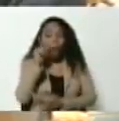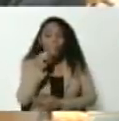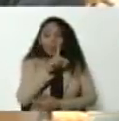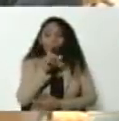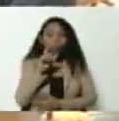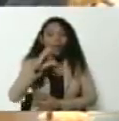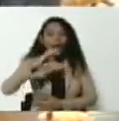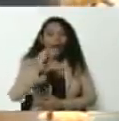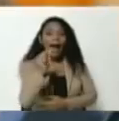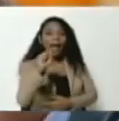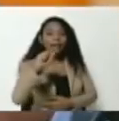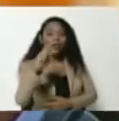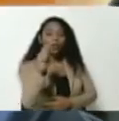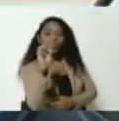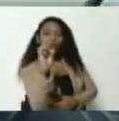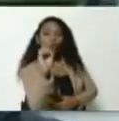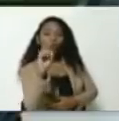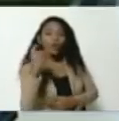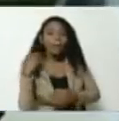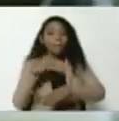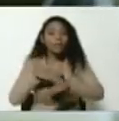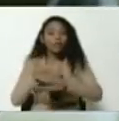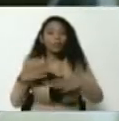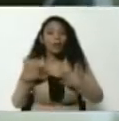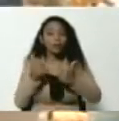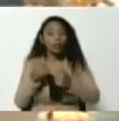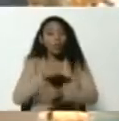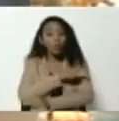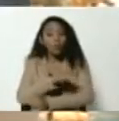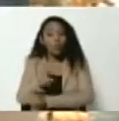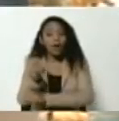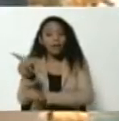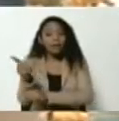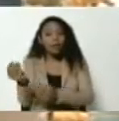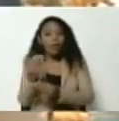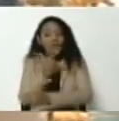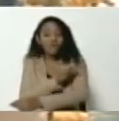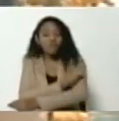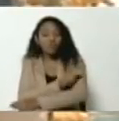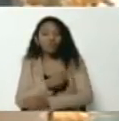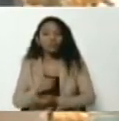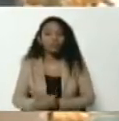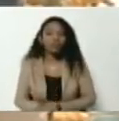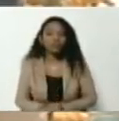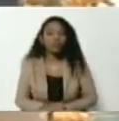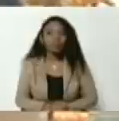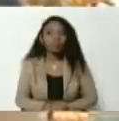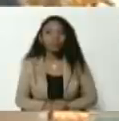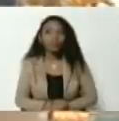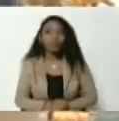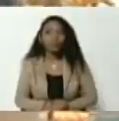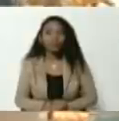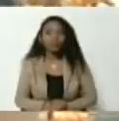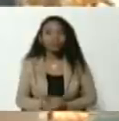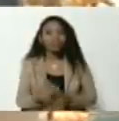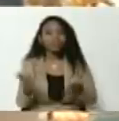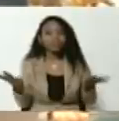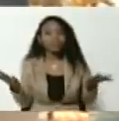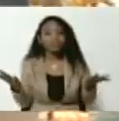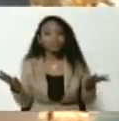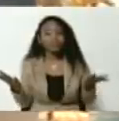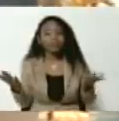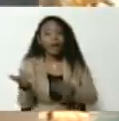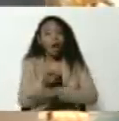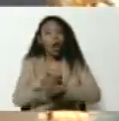el ministro del Poder Popular para la Salud, para que se cumpliera con la vacunación, pues bien,